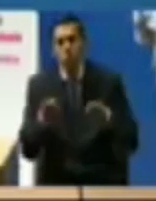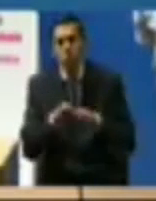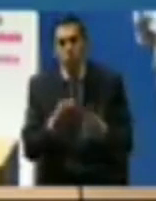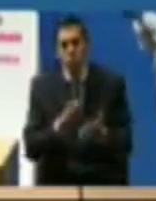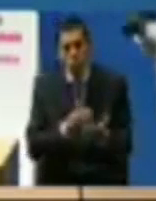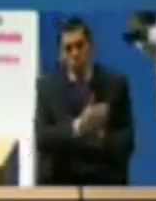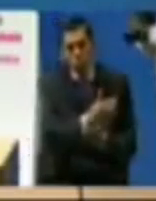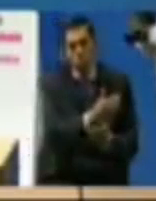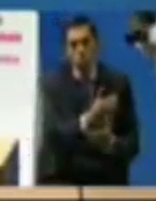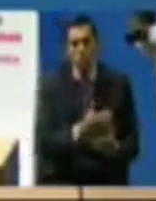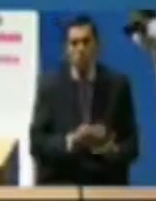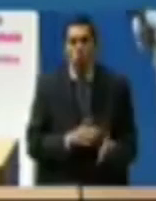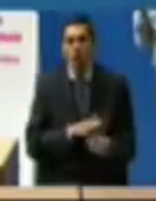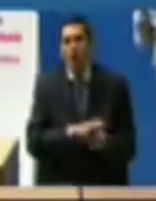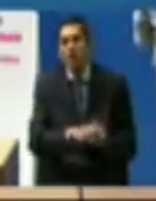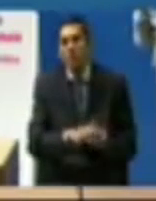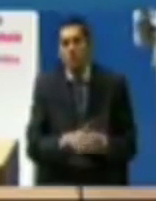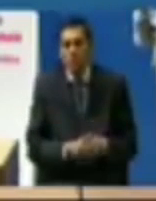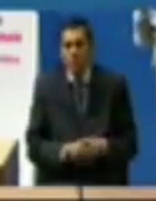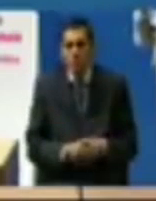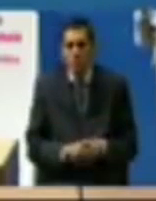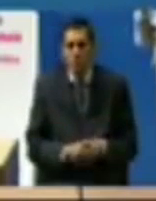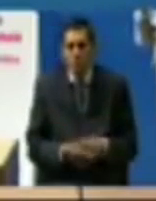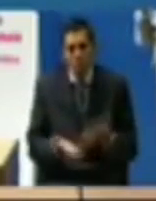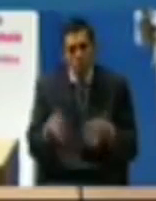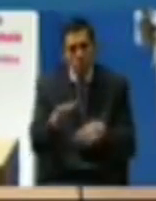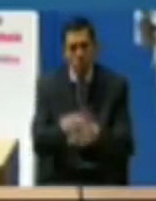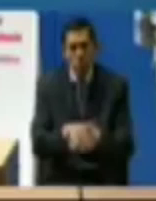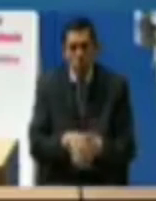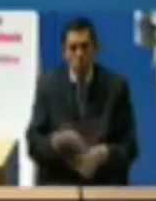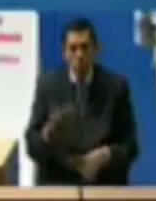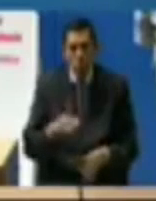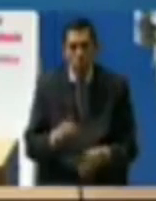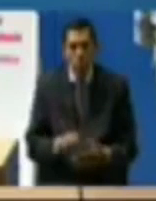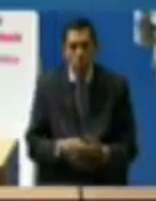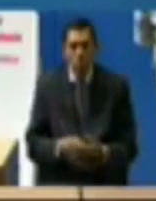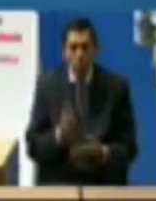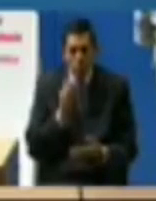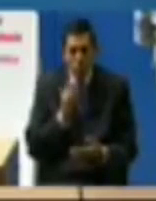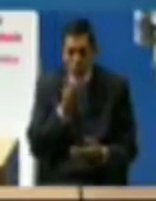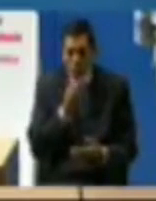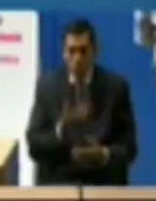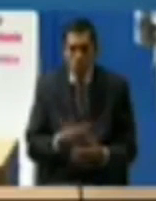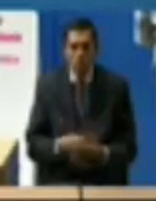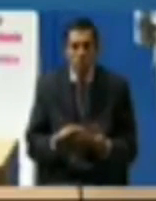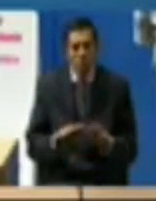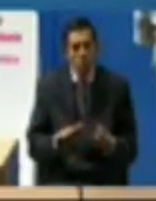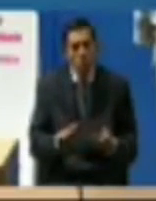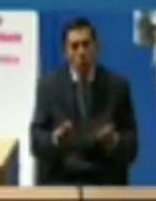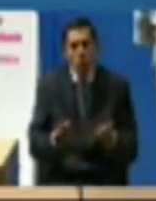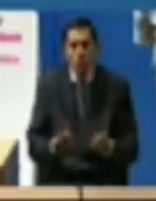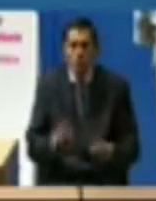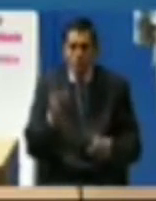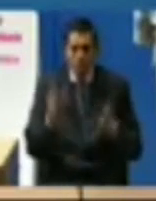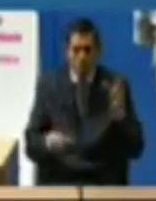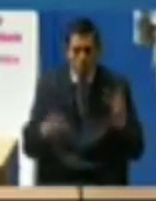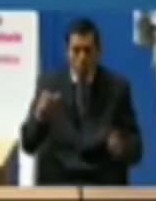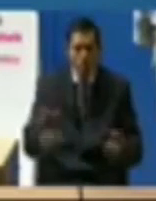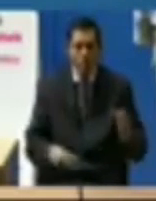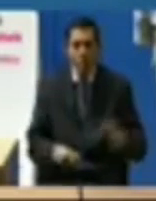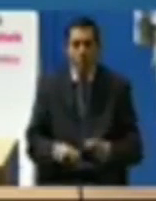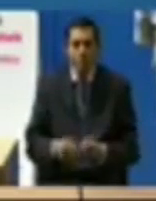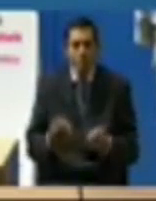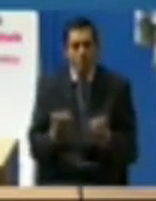través de la cual se promueve la integración de la perspectiva de género en la producción estadística para hacer visibles las desigualdades